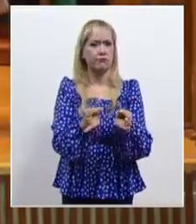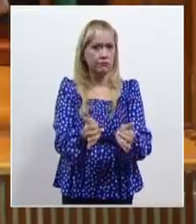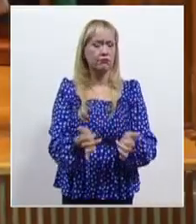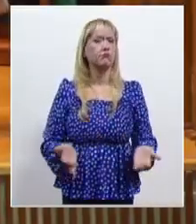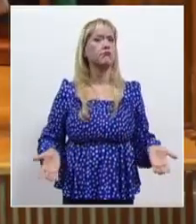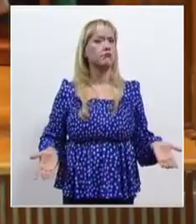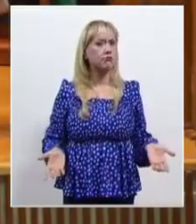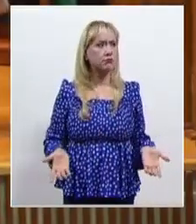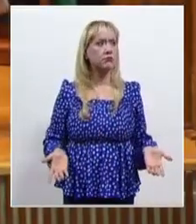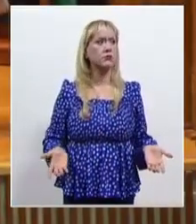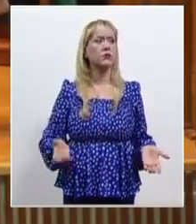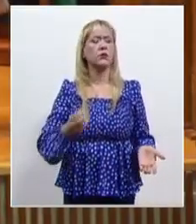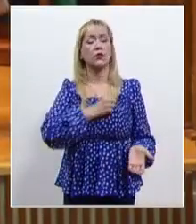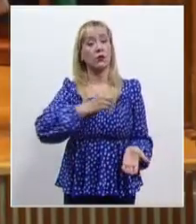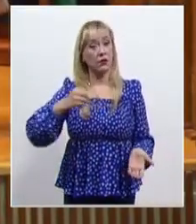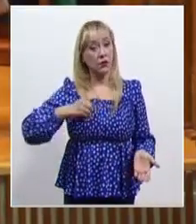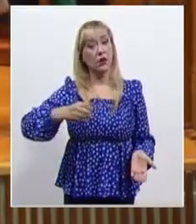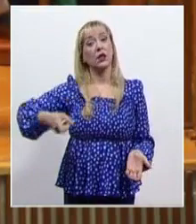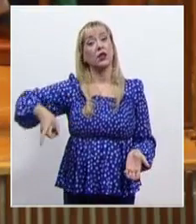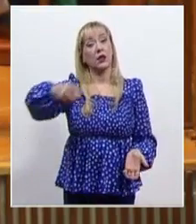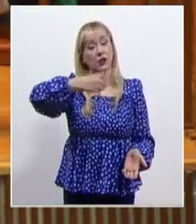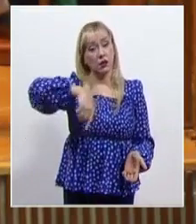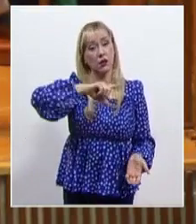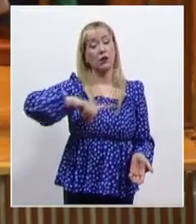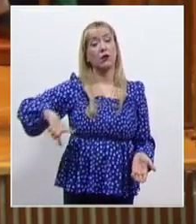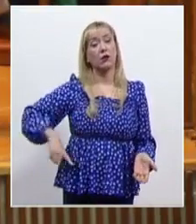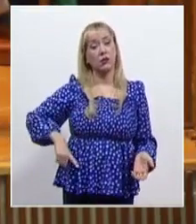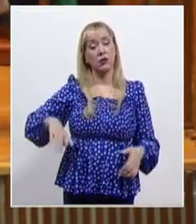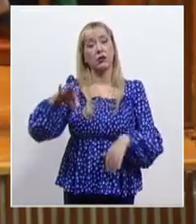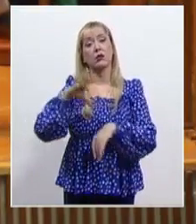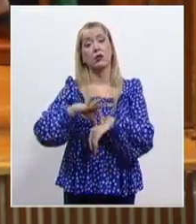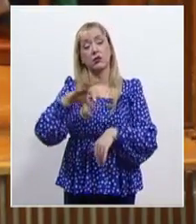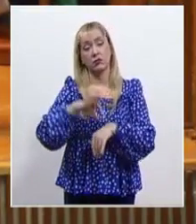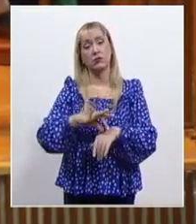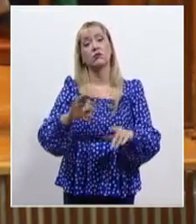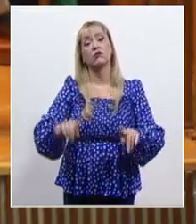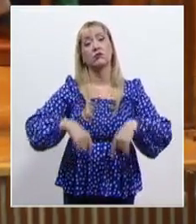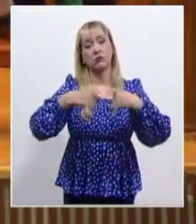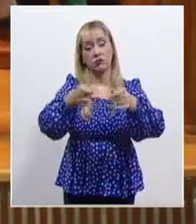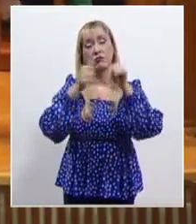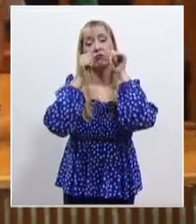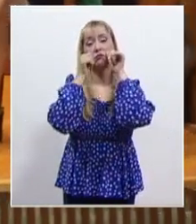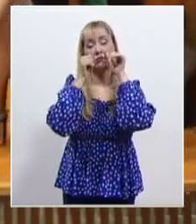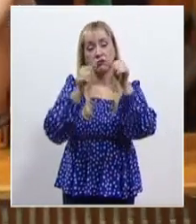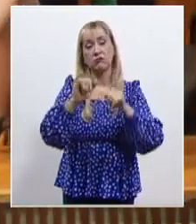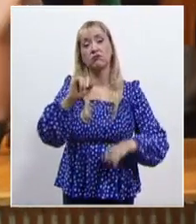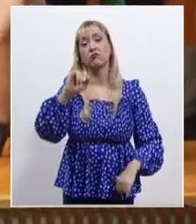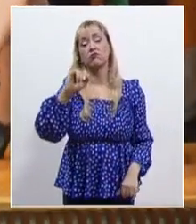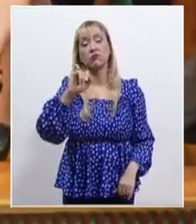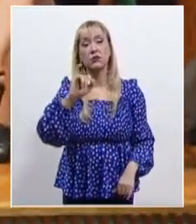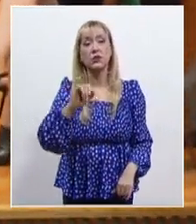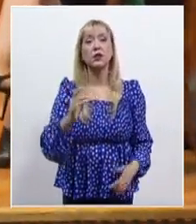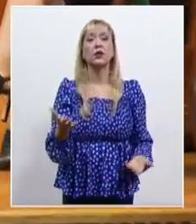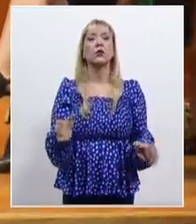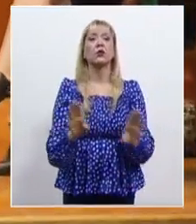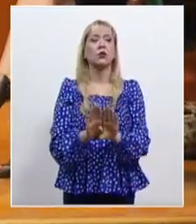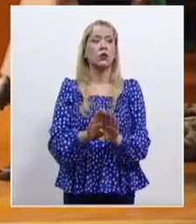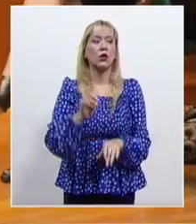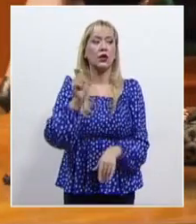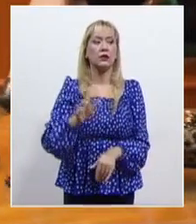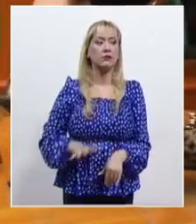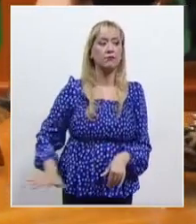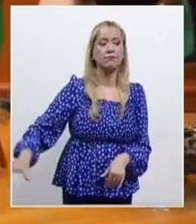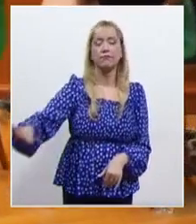Sino la obligación del Estado en términos de la prestación de los servicios, y eso implica movilizar todo el aparato